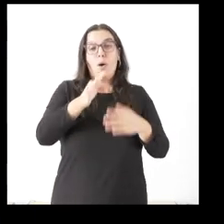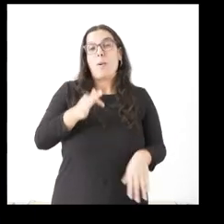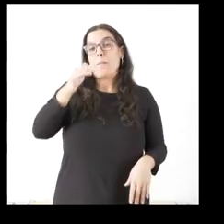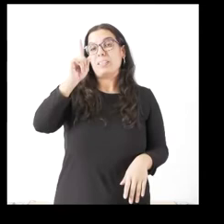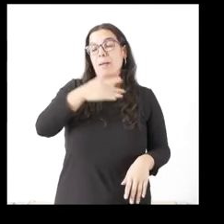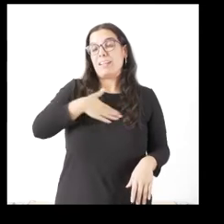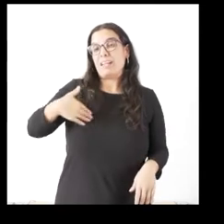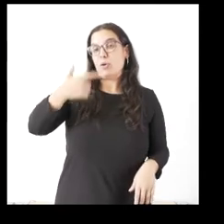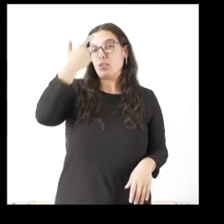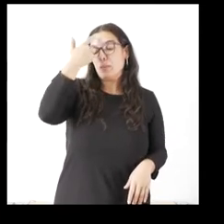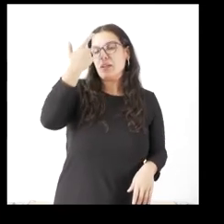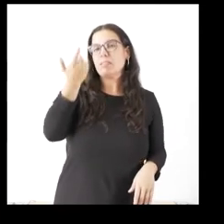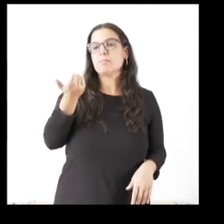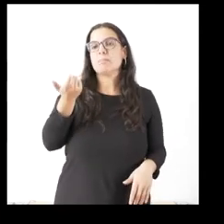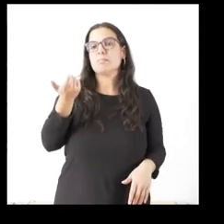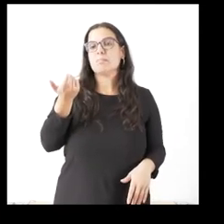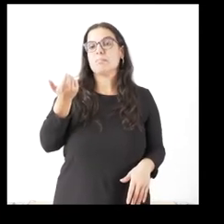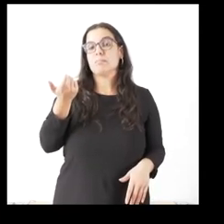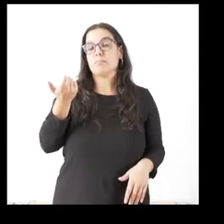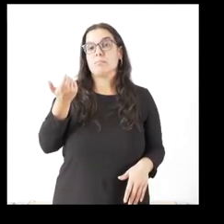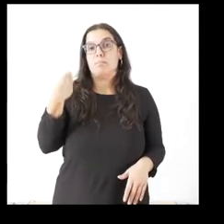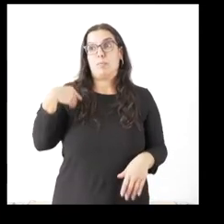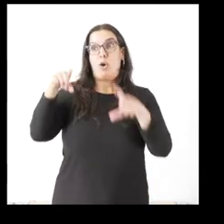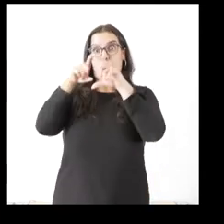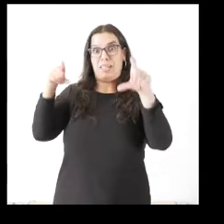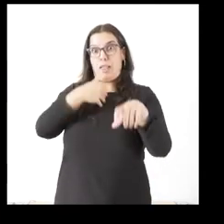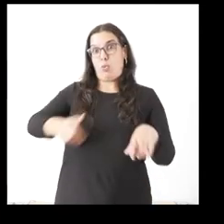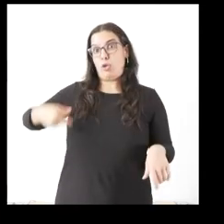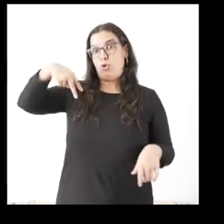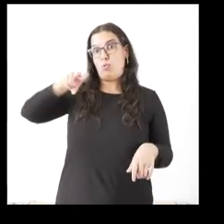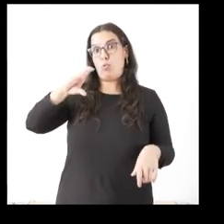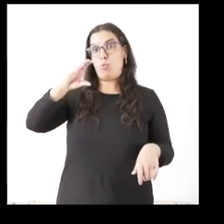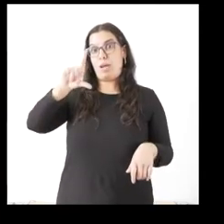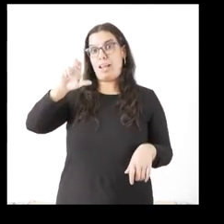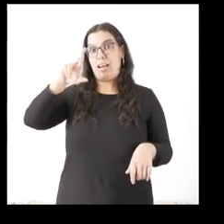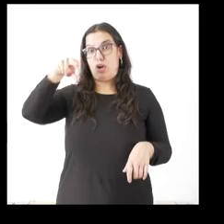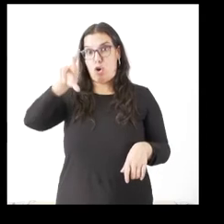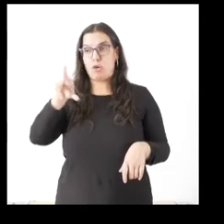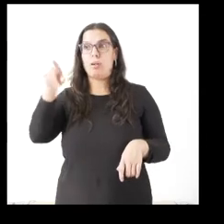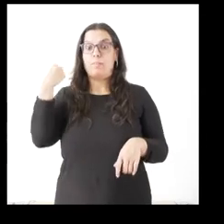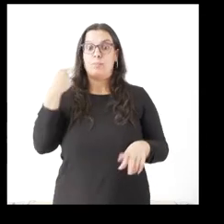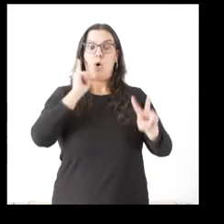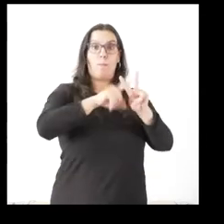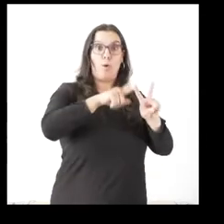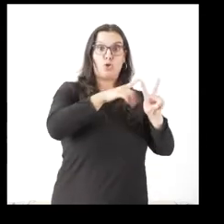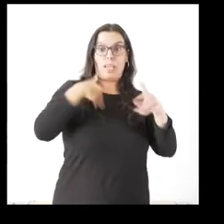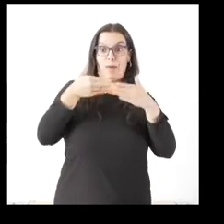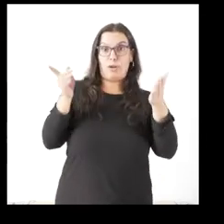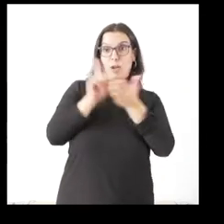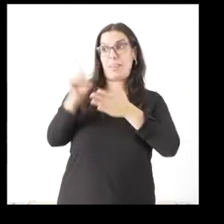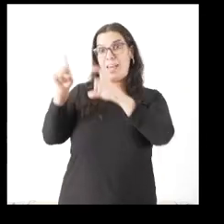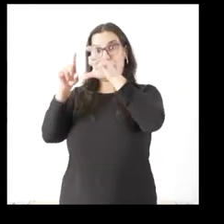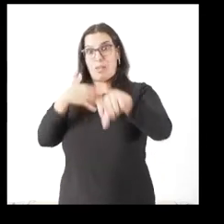gustaría saber, ya que Nuclenor se posicionó en contra de la propuesta de Vox de retomar Garoña, si